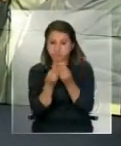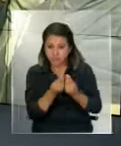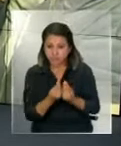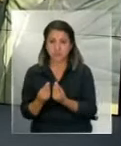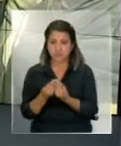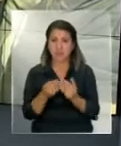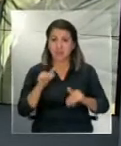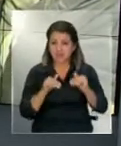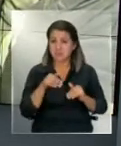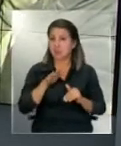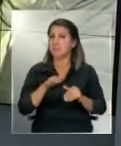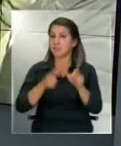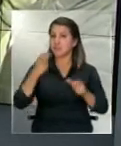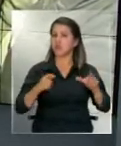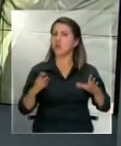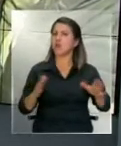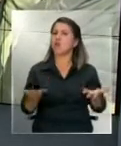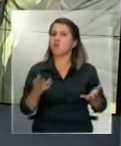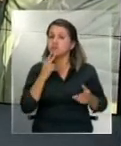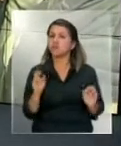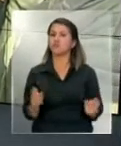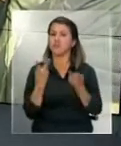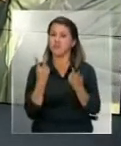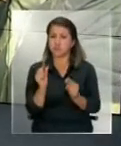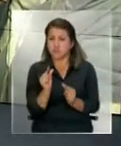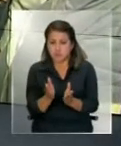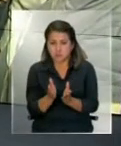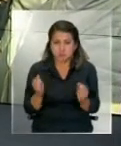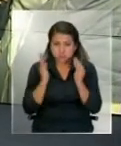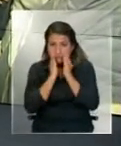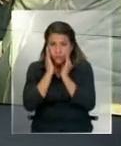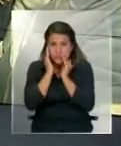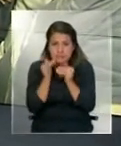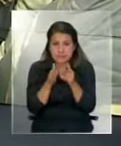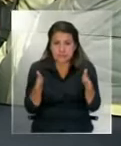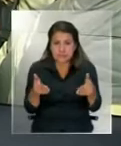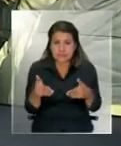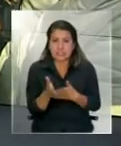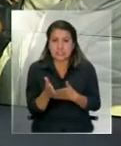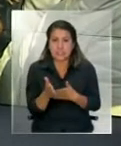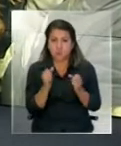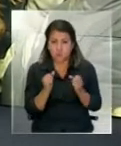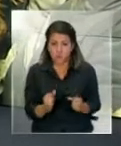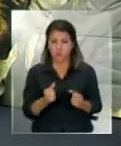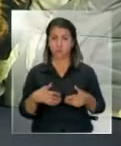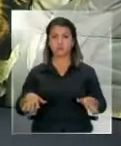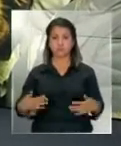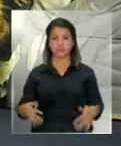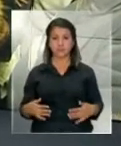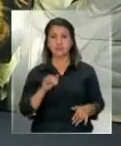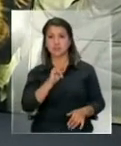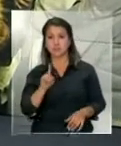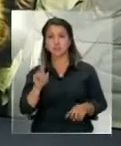más pasajeros. ¿Cómo sobrevivir en ese mínimo espacio y qué opciones de descongestión existen? Todo eso se lo cuenta